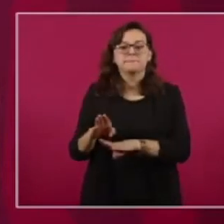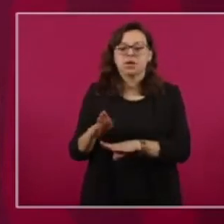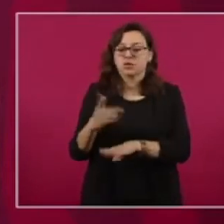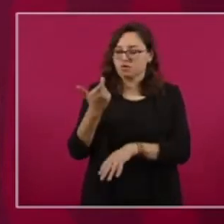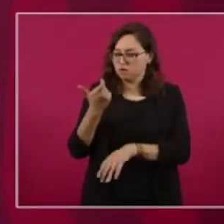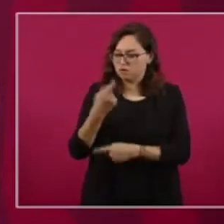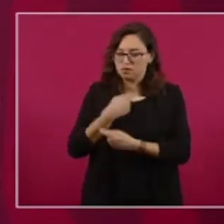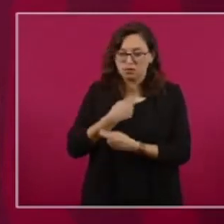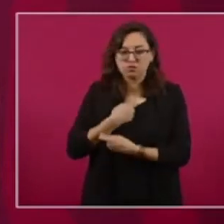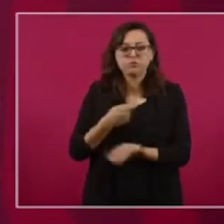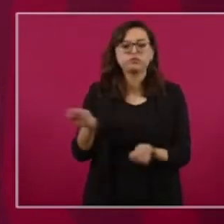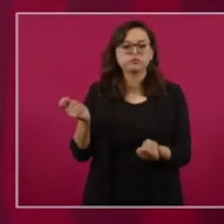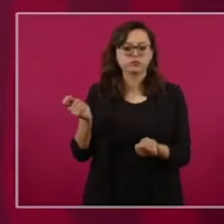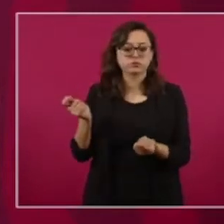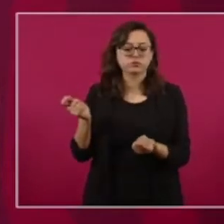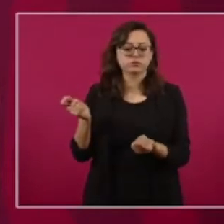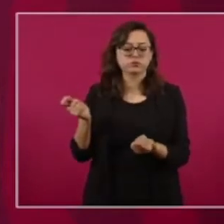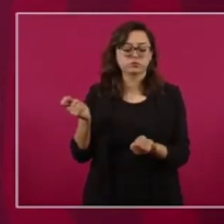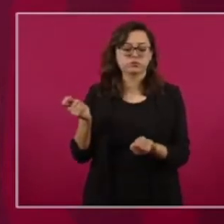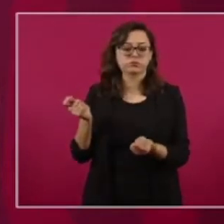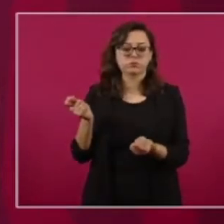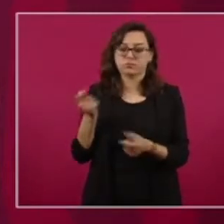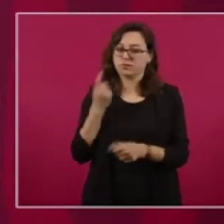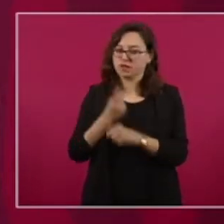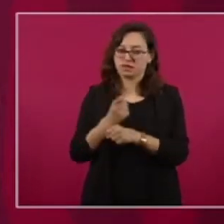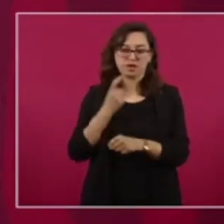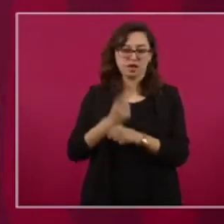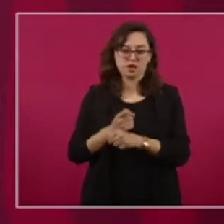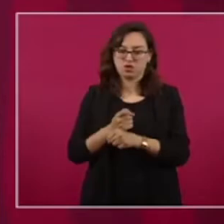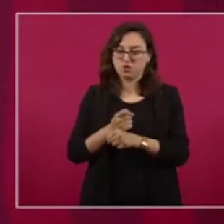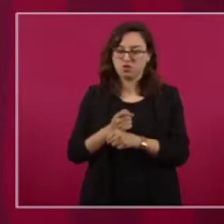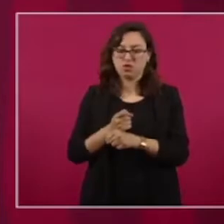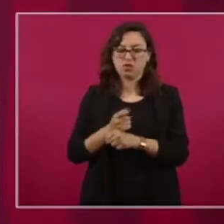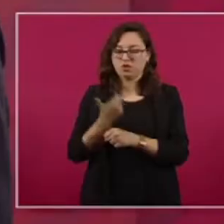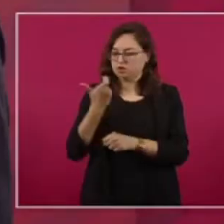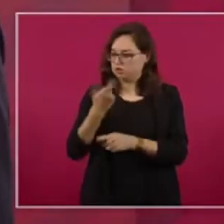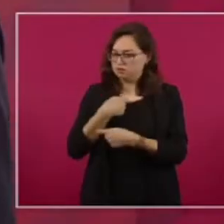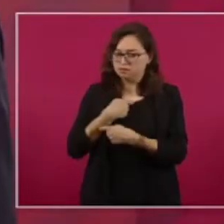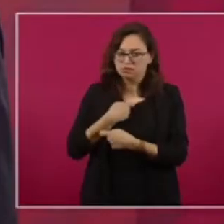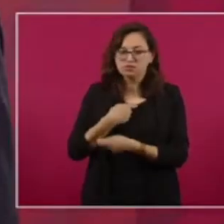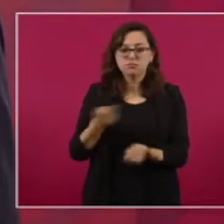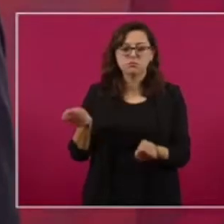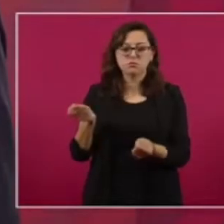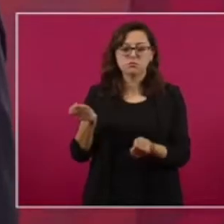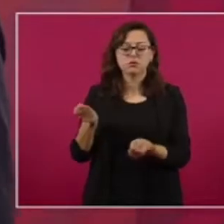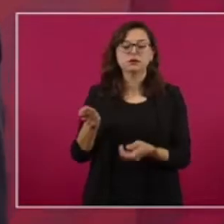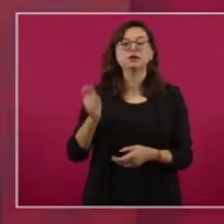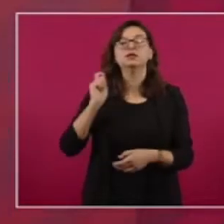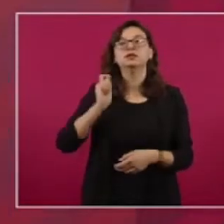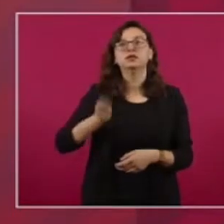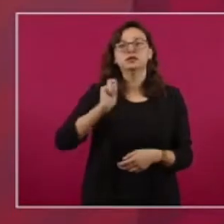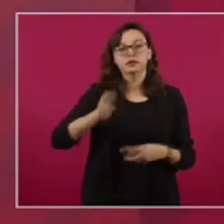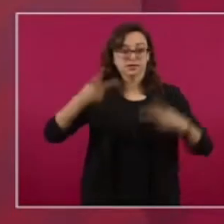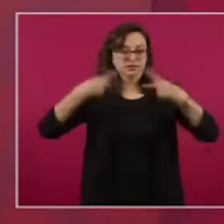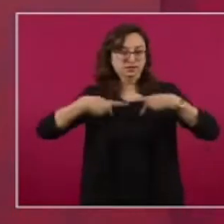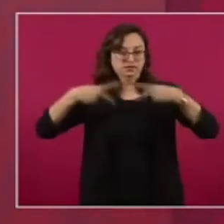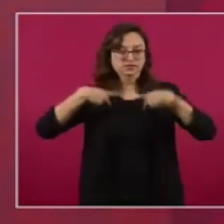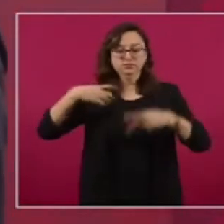dispersión de recursos. Es decir, que el adulto mayor